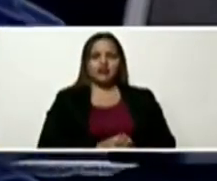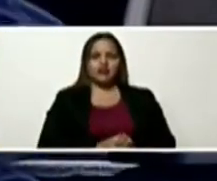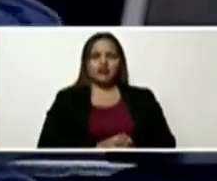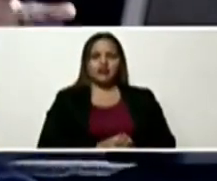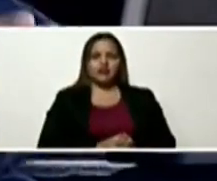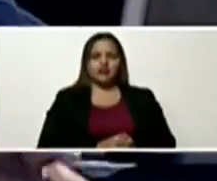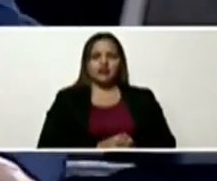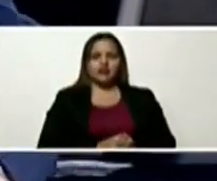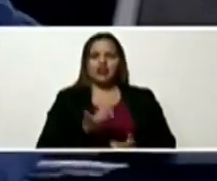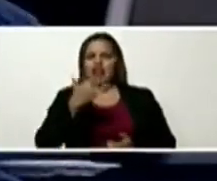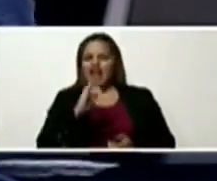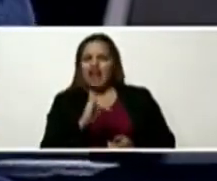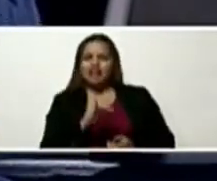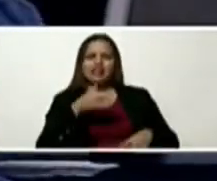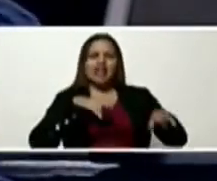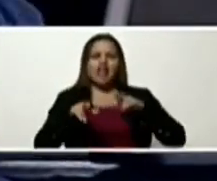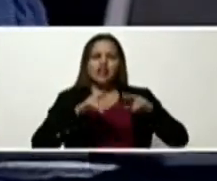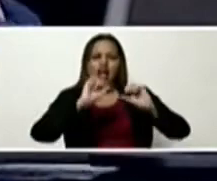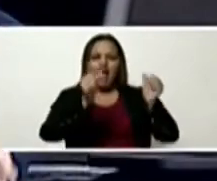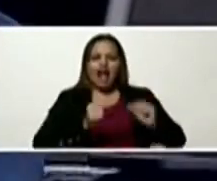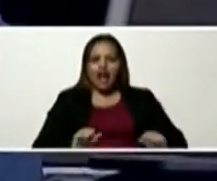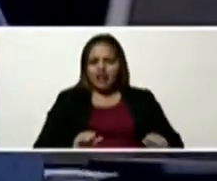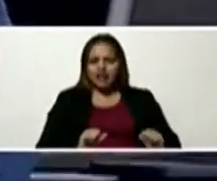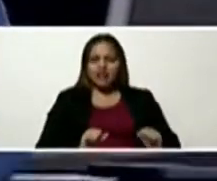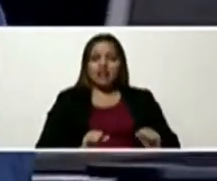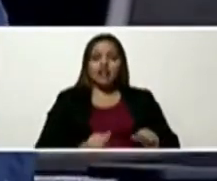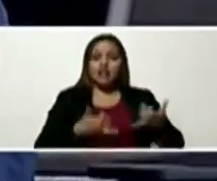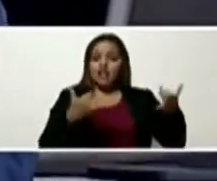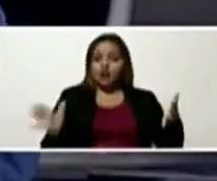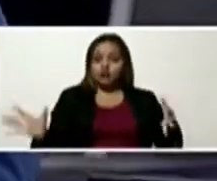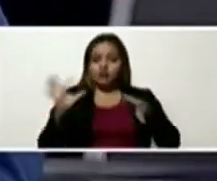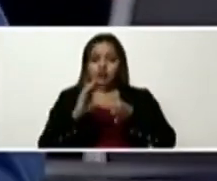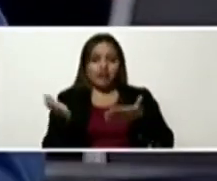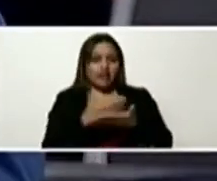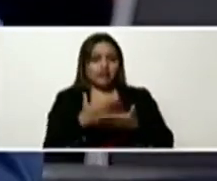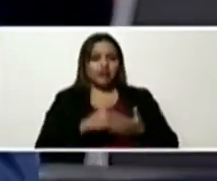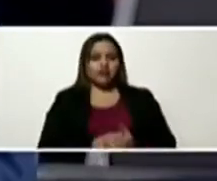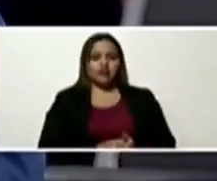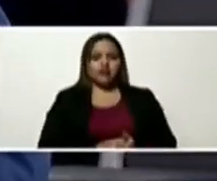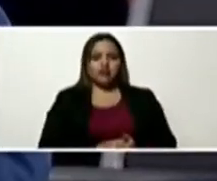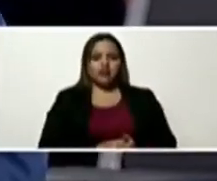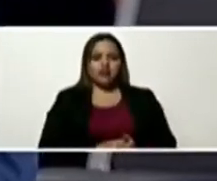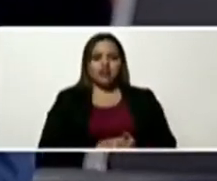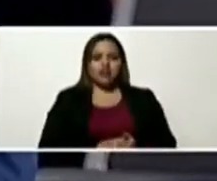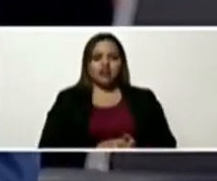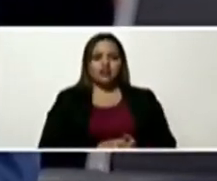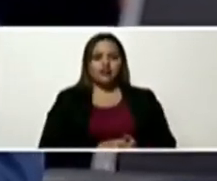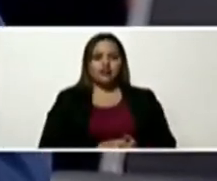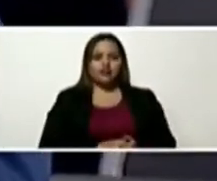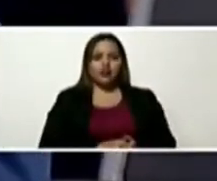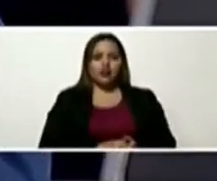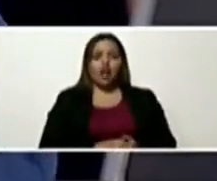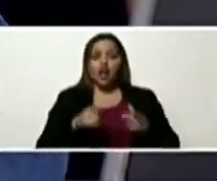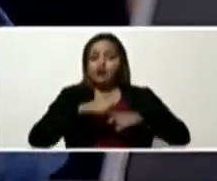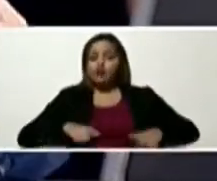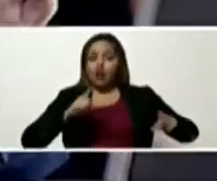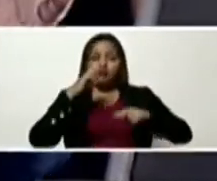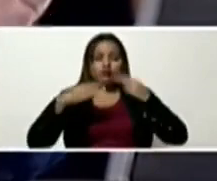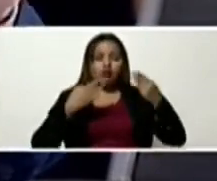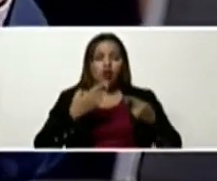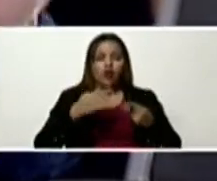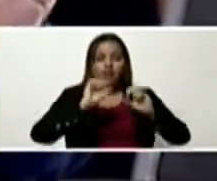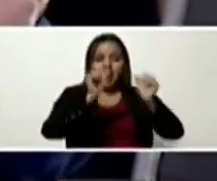quedaba para las artes plásticas y ahora se une el libro, la Galería de Arte Nacional, del 10 al 20